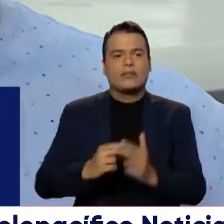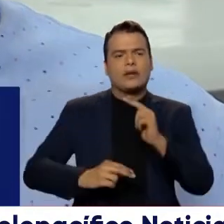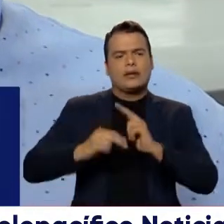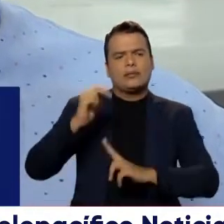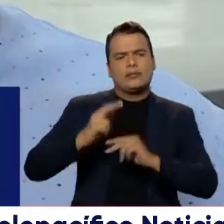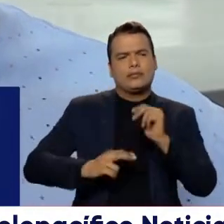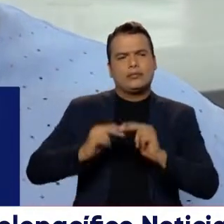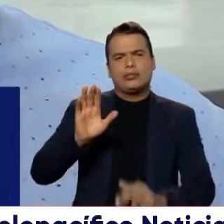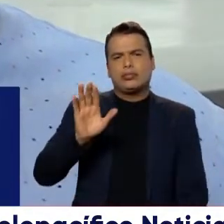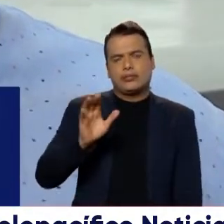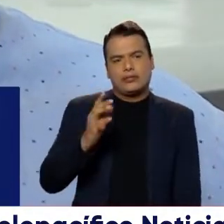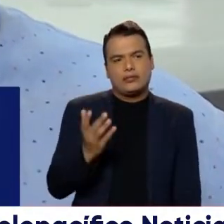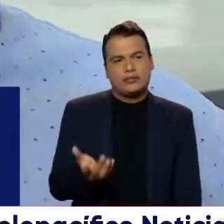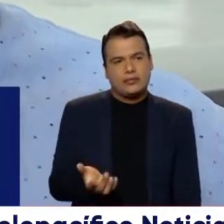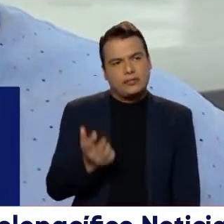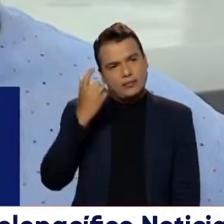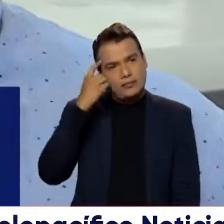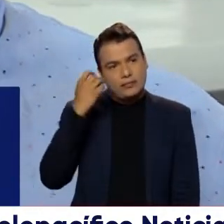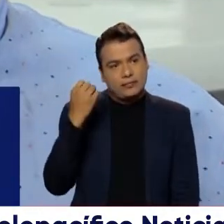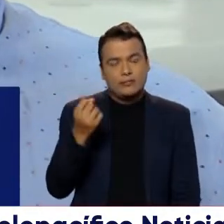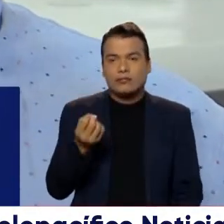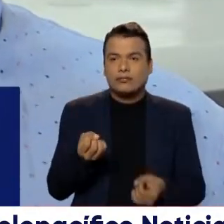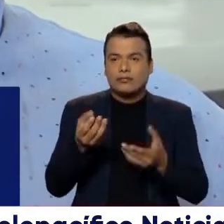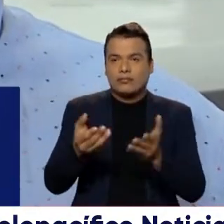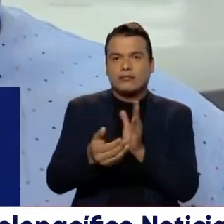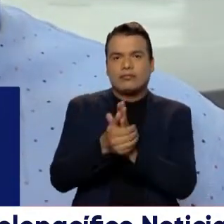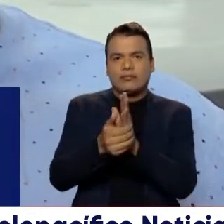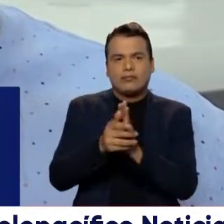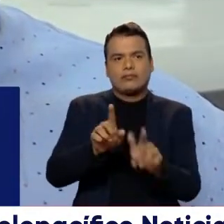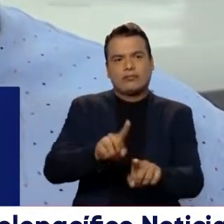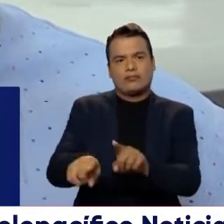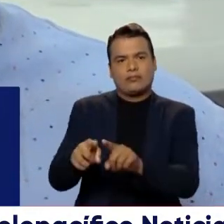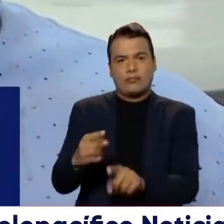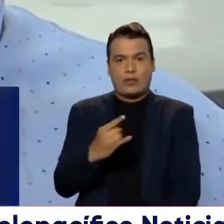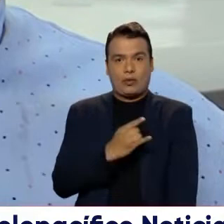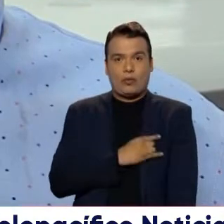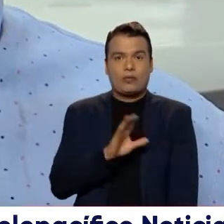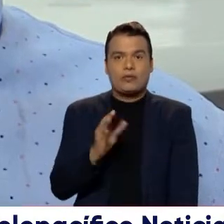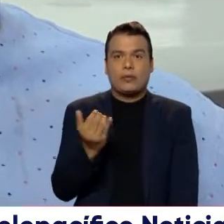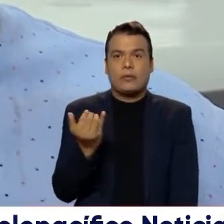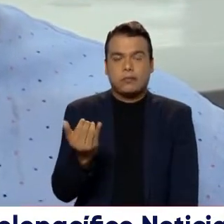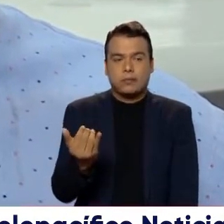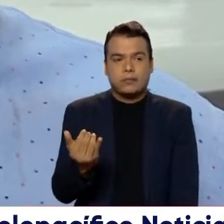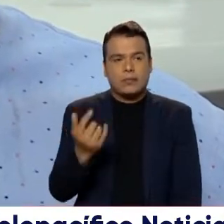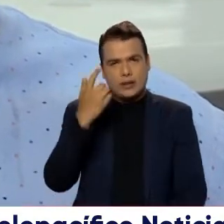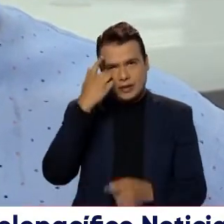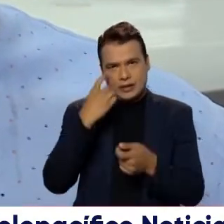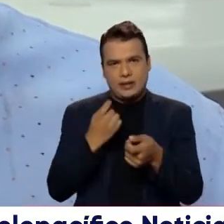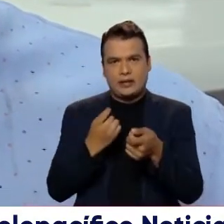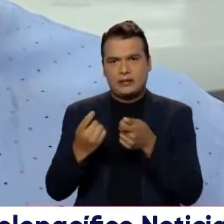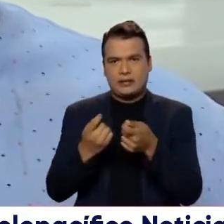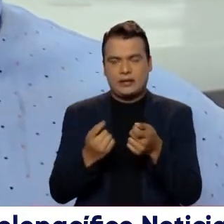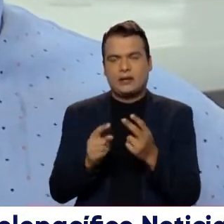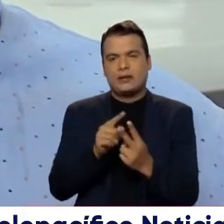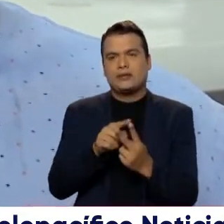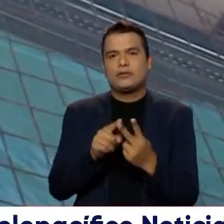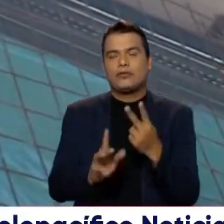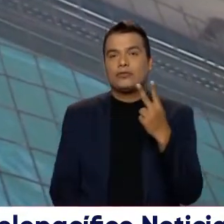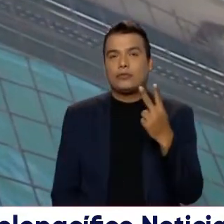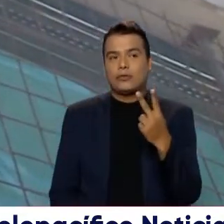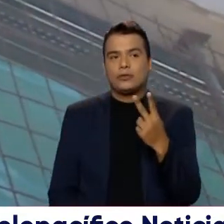estamos fortaleciendo capacidades, y esta universidad va a tener dos modelos de educación, un